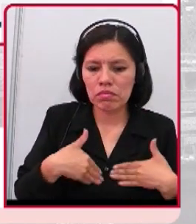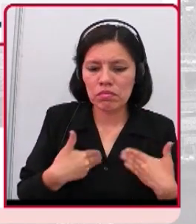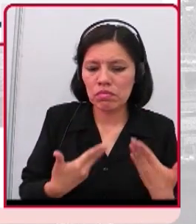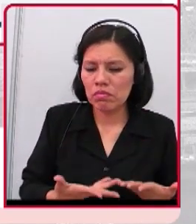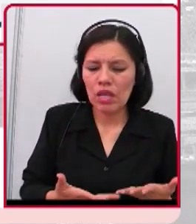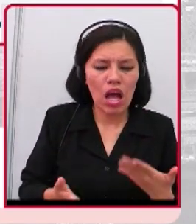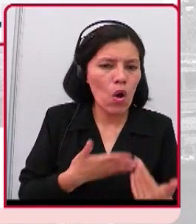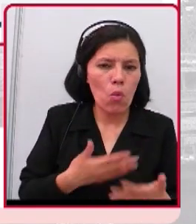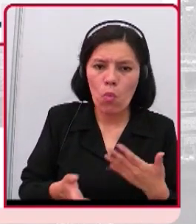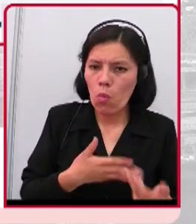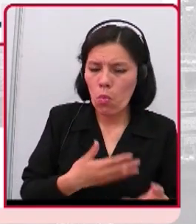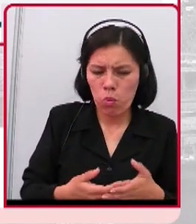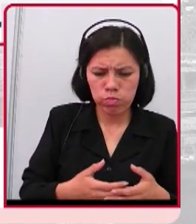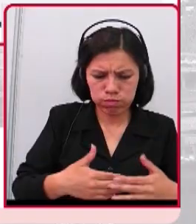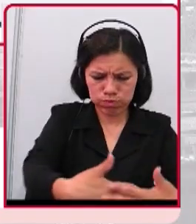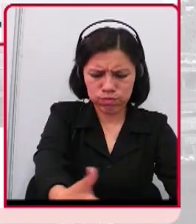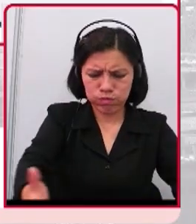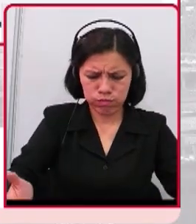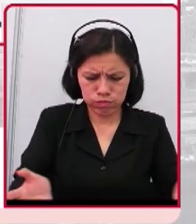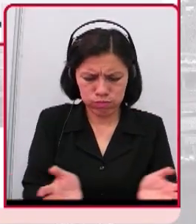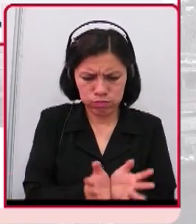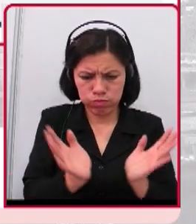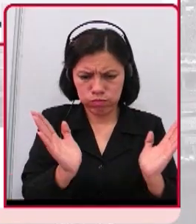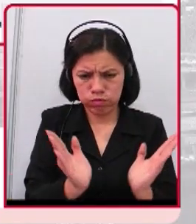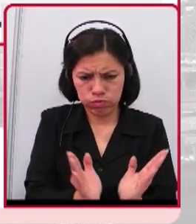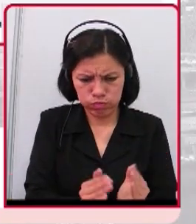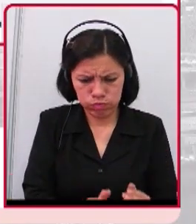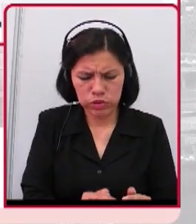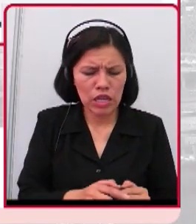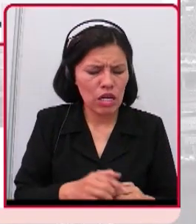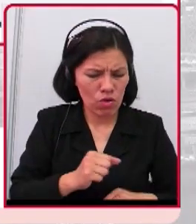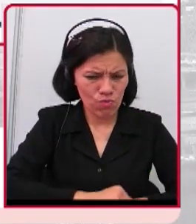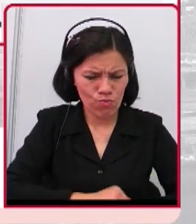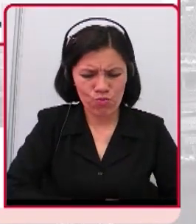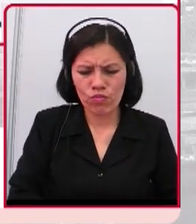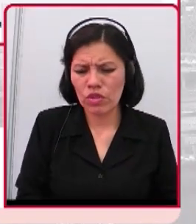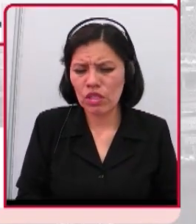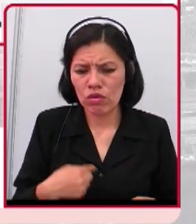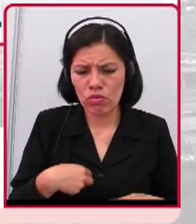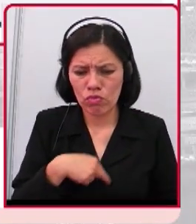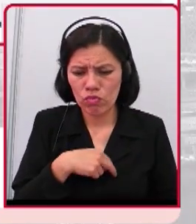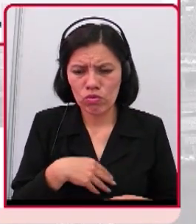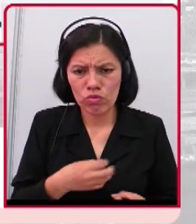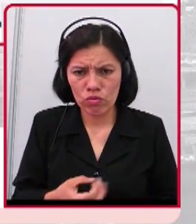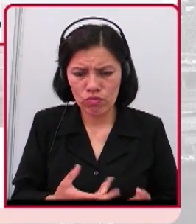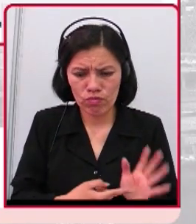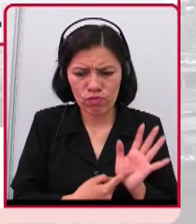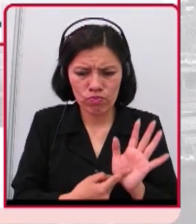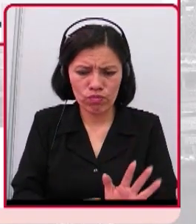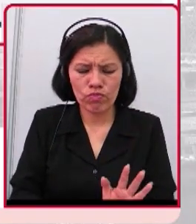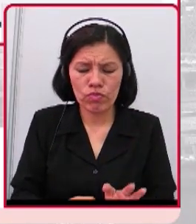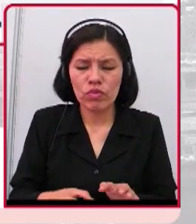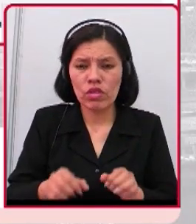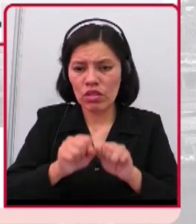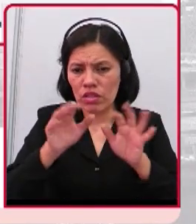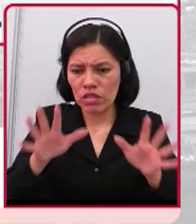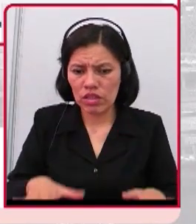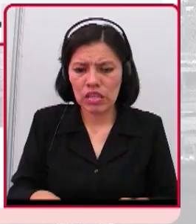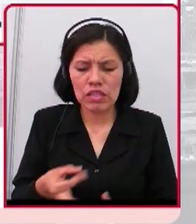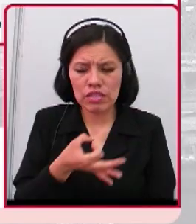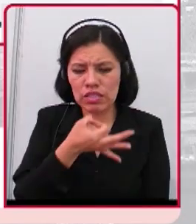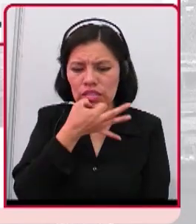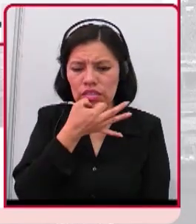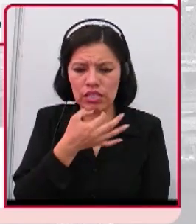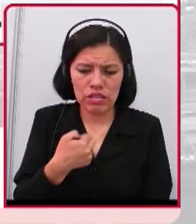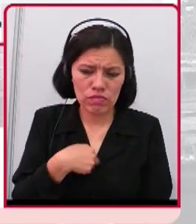lo cual también procedimos a hacer lo mismo en nuestra planta de C1. Actualizamos el sistema experto, lo adecuamos y tuvimos buenos